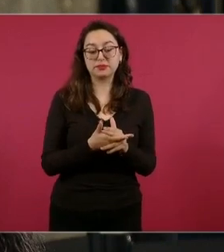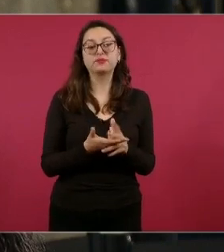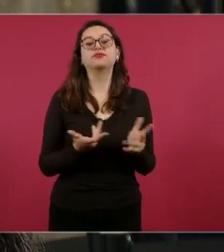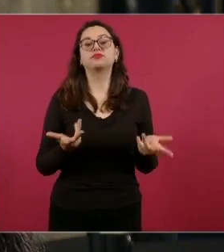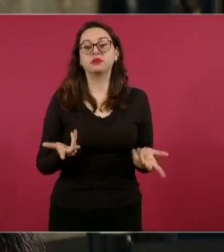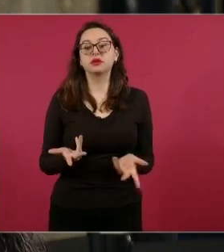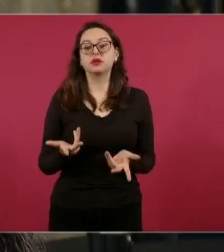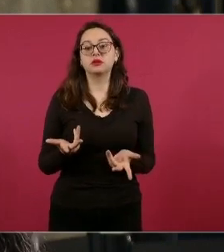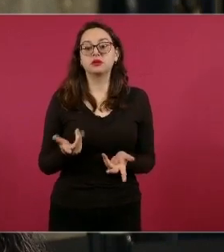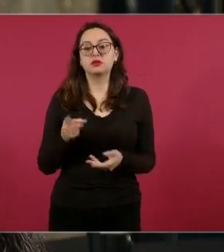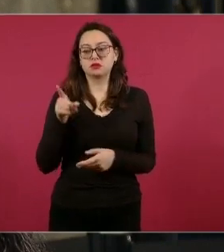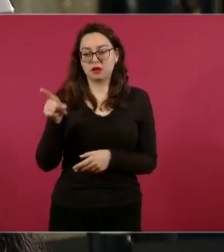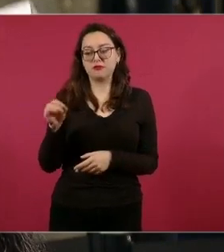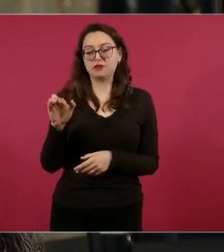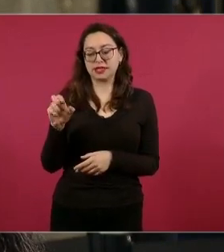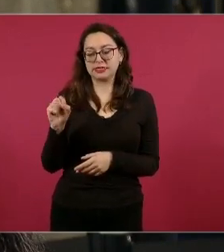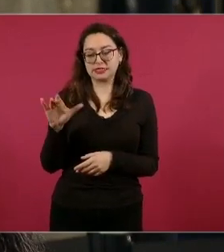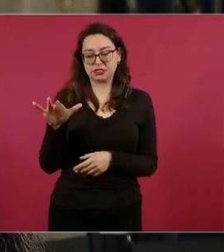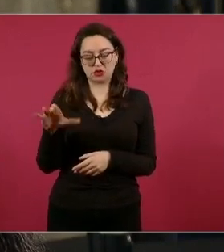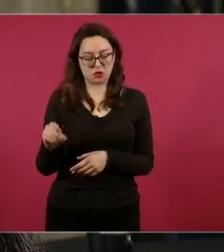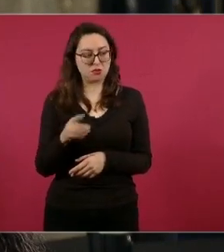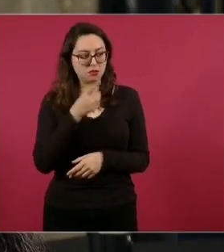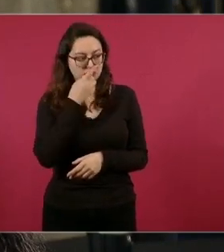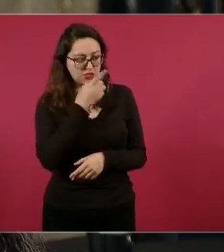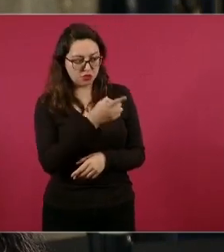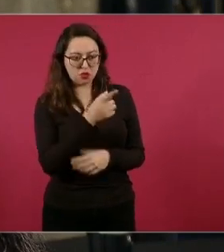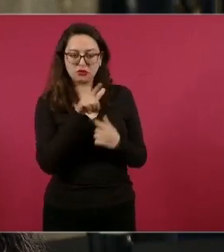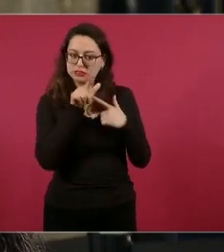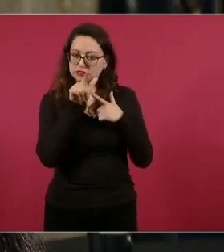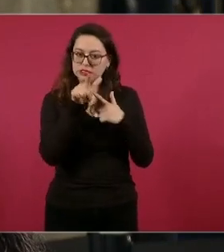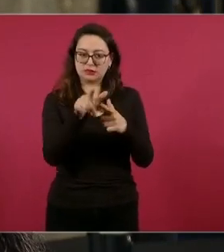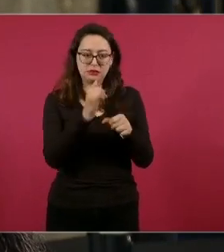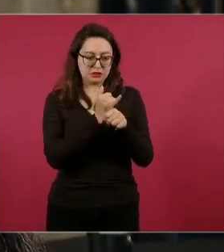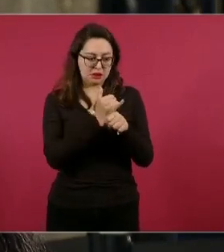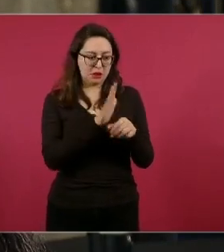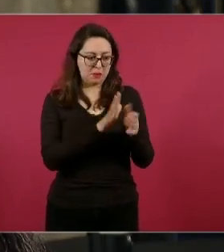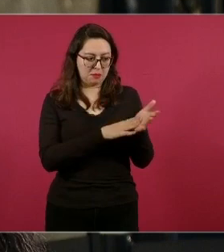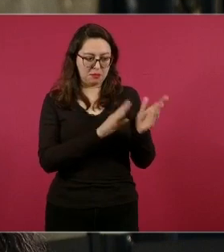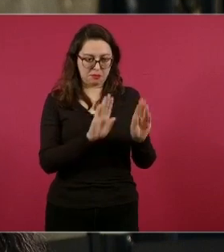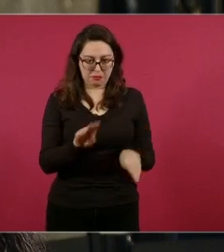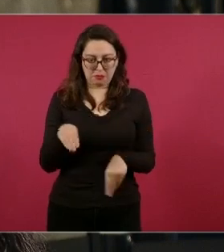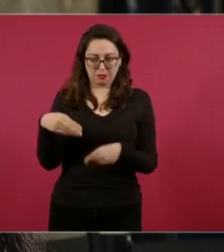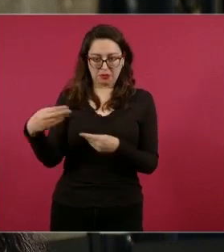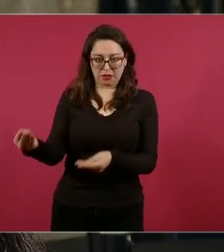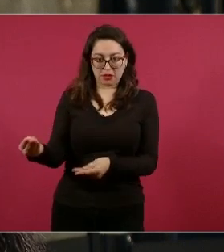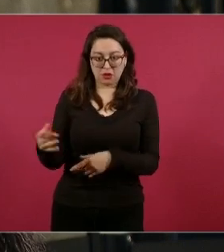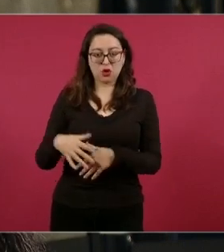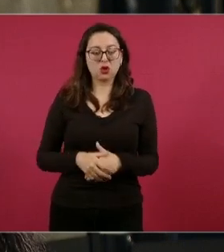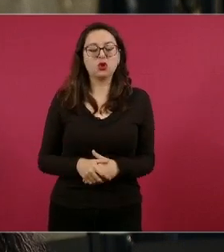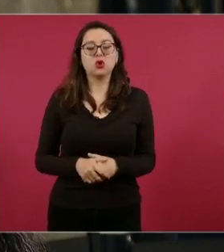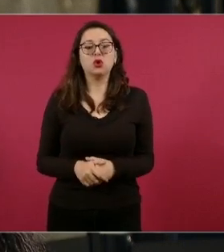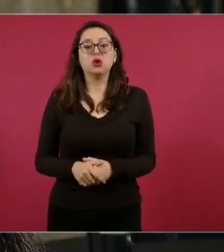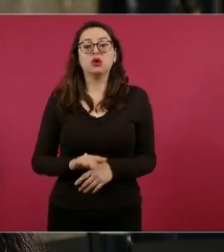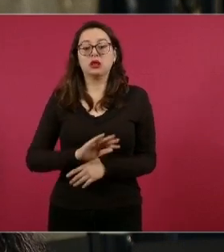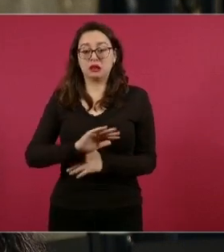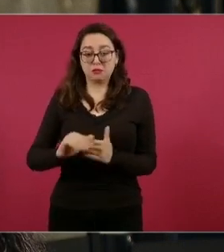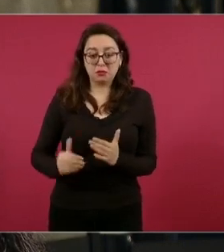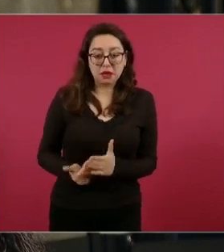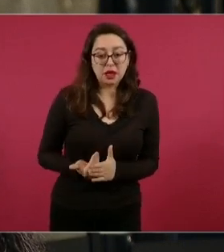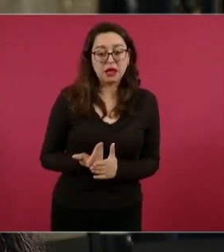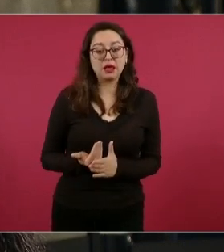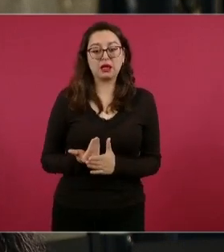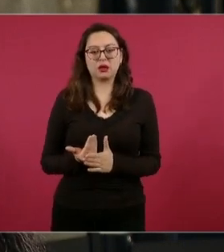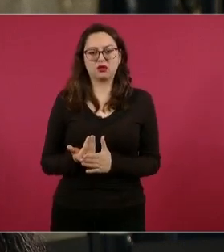Juan Francisco Ilio Ortiz me pidió que le entregara el documento. Le dije también que al día siguiente habían amanecido